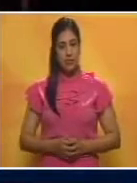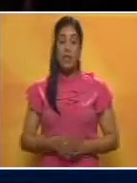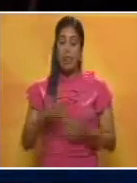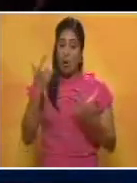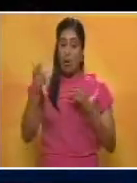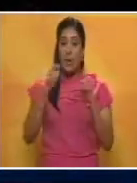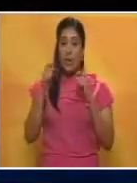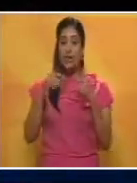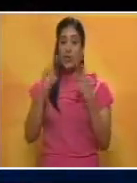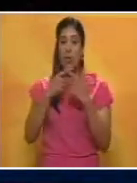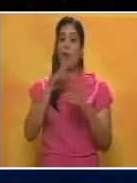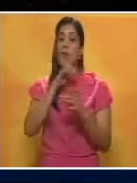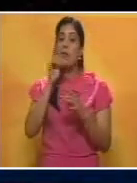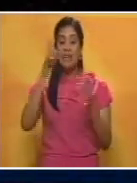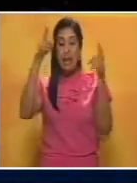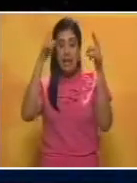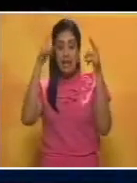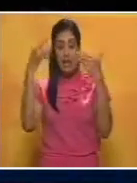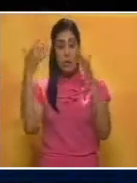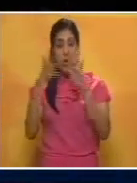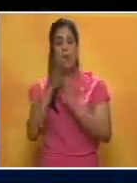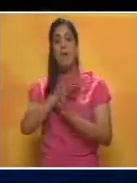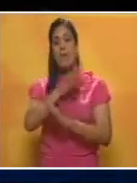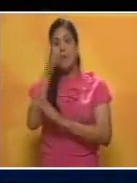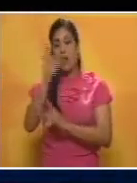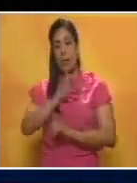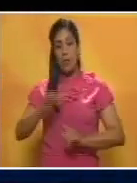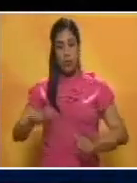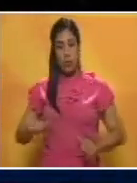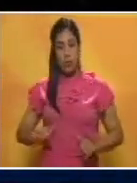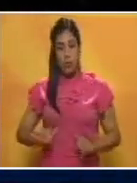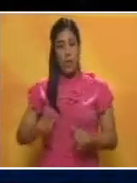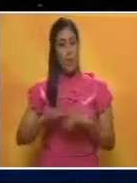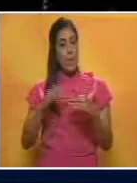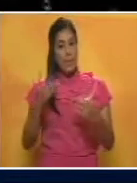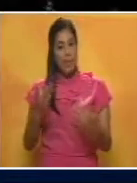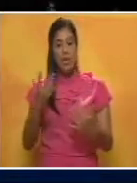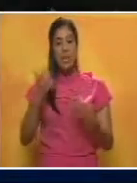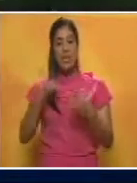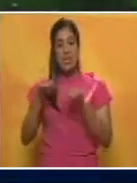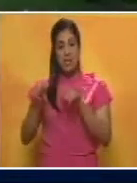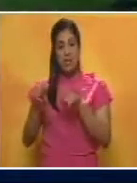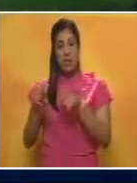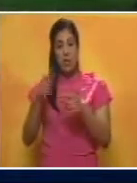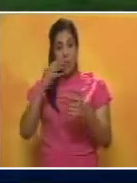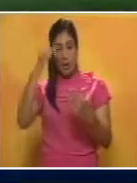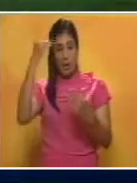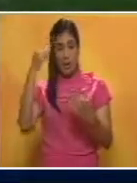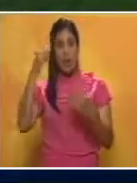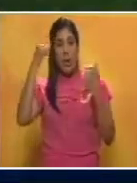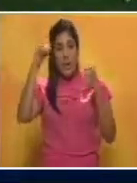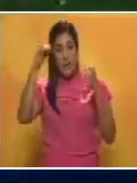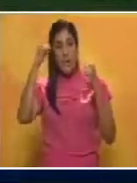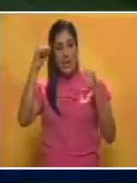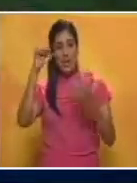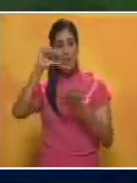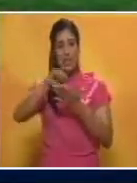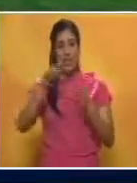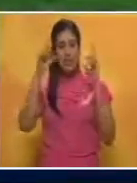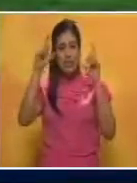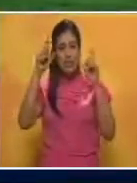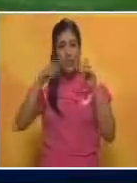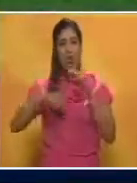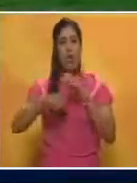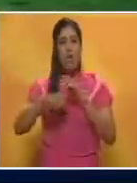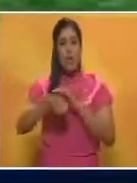La prensa local precisó que la reina del pop eligió vivir en la capital portuguesa para que David Banda, su hijo mayor, se incorpore al centro de